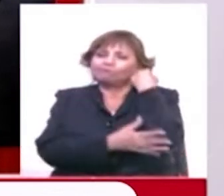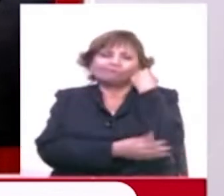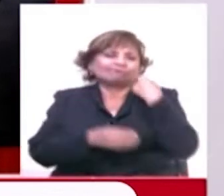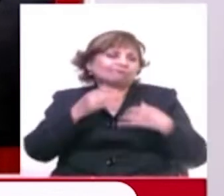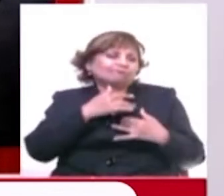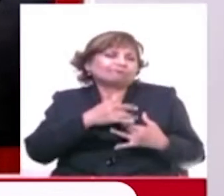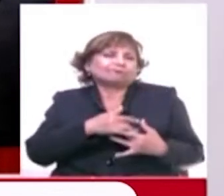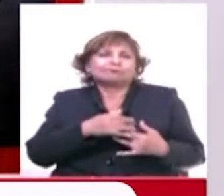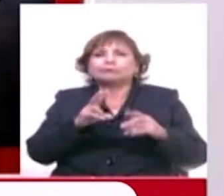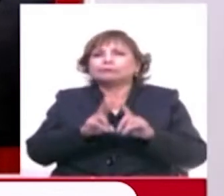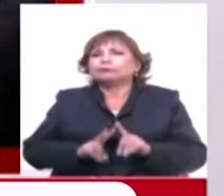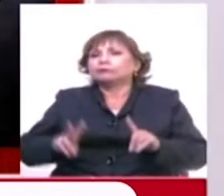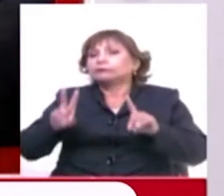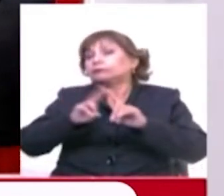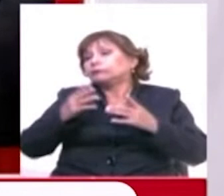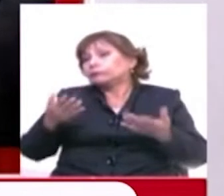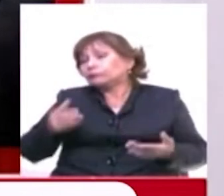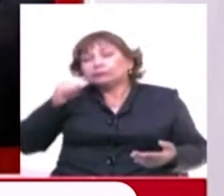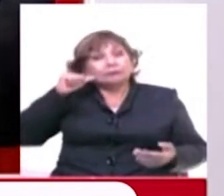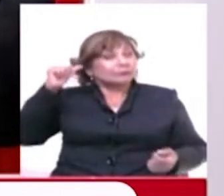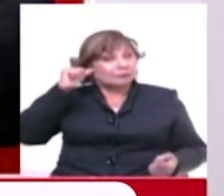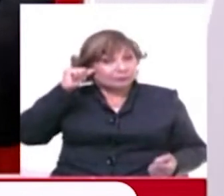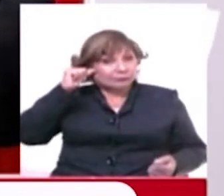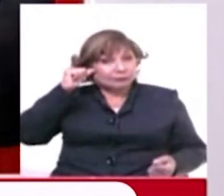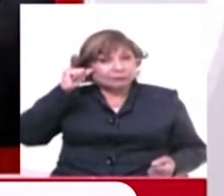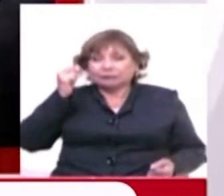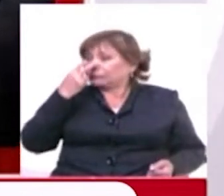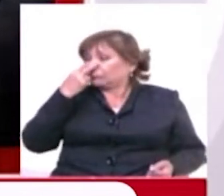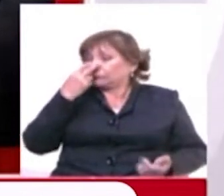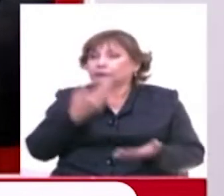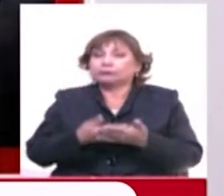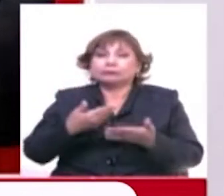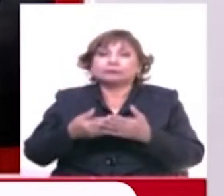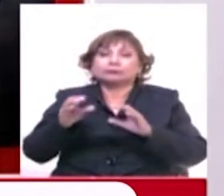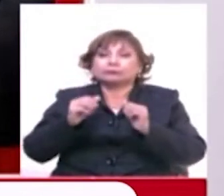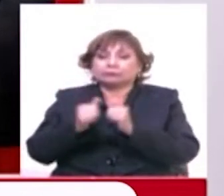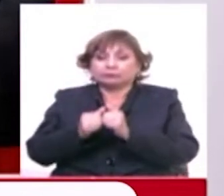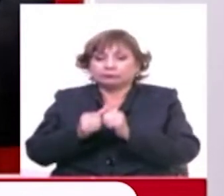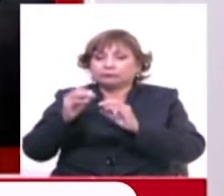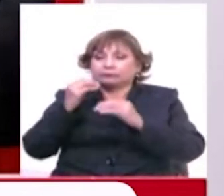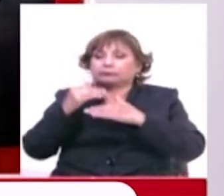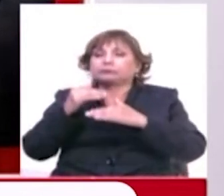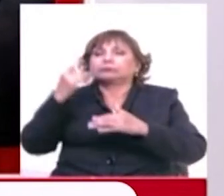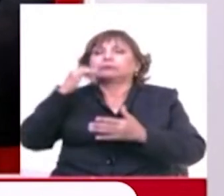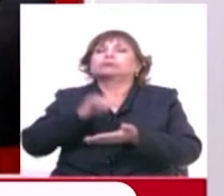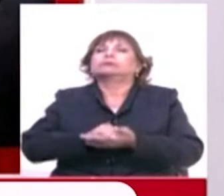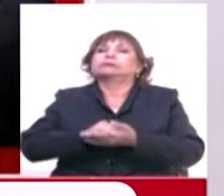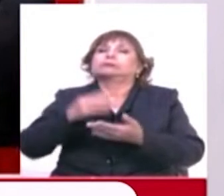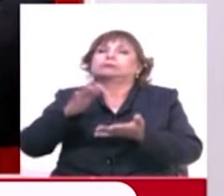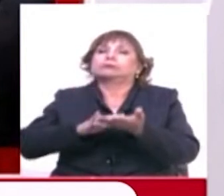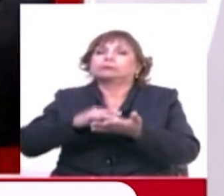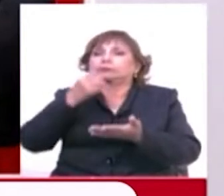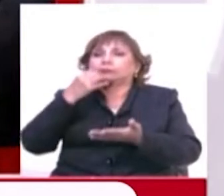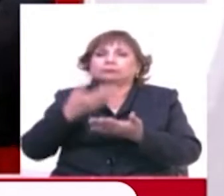un minuto por bancada para aquellos que quieran oponerse. Luego de este incidente, Karina, no hubo mayor y se